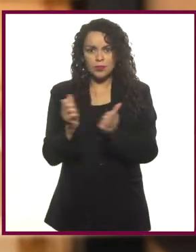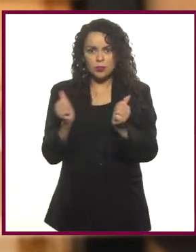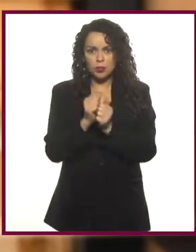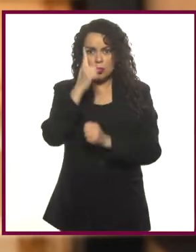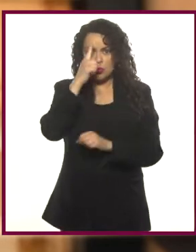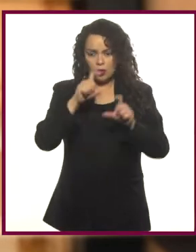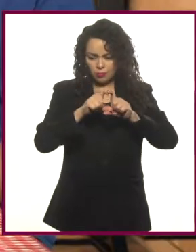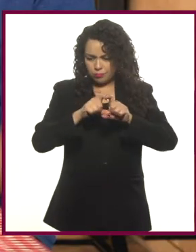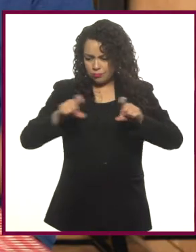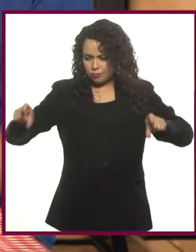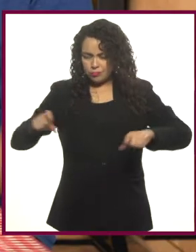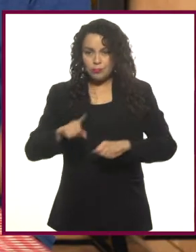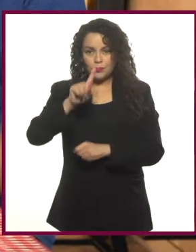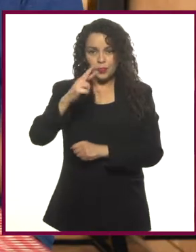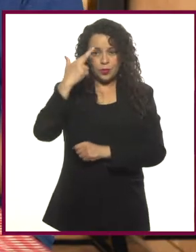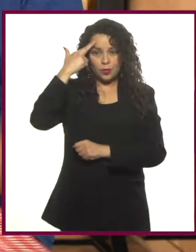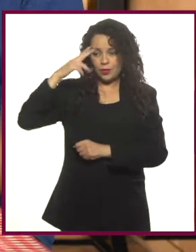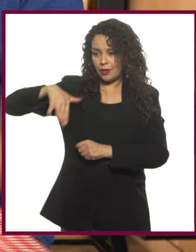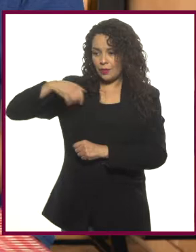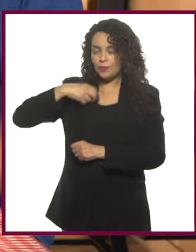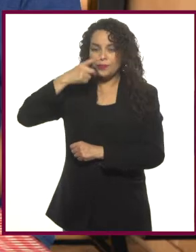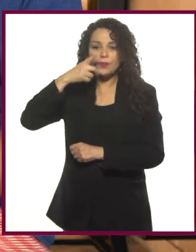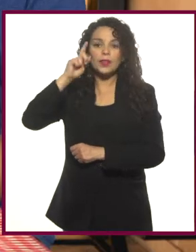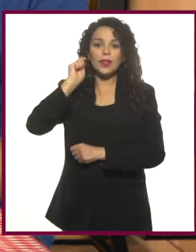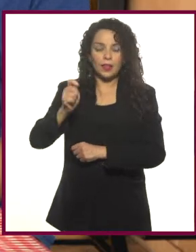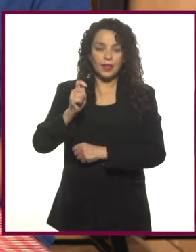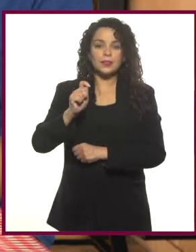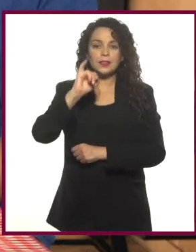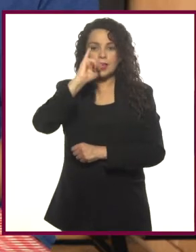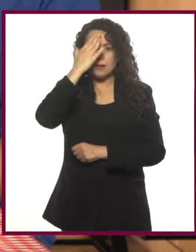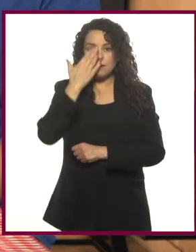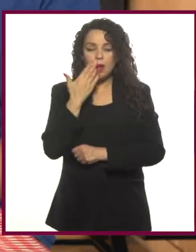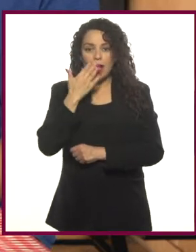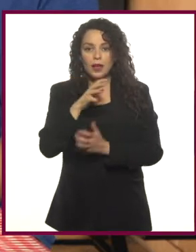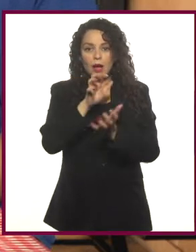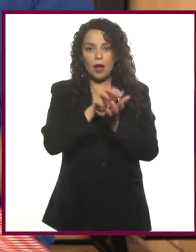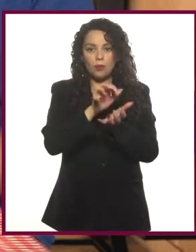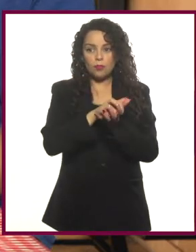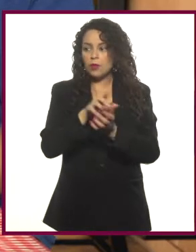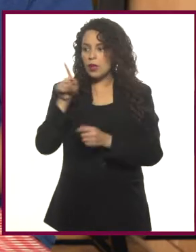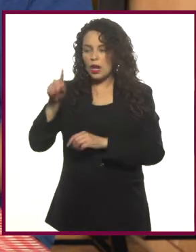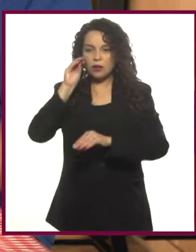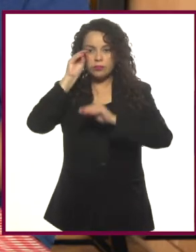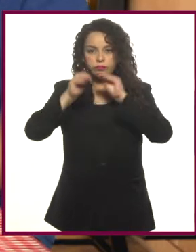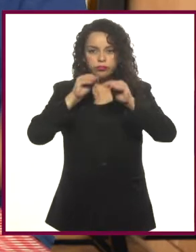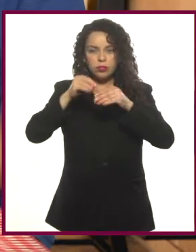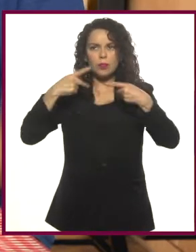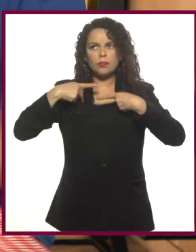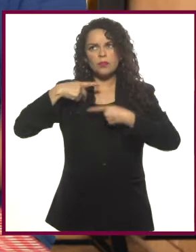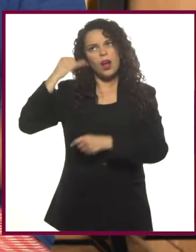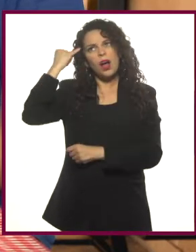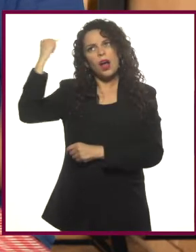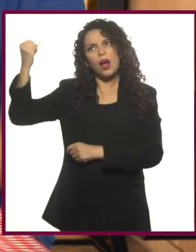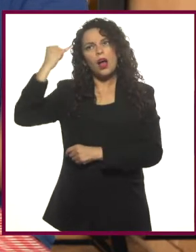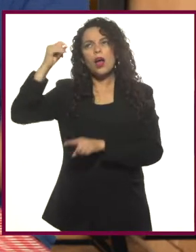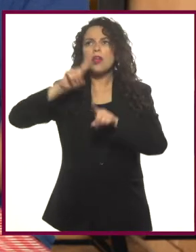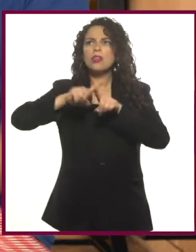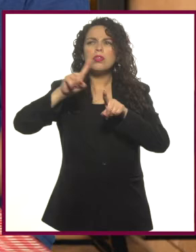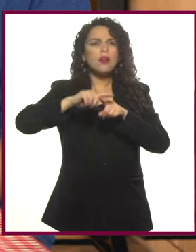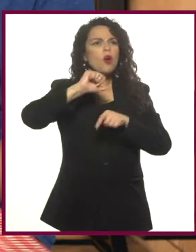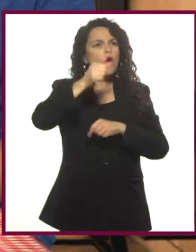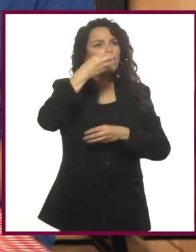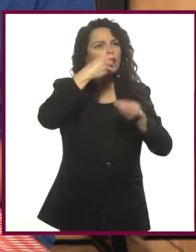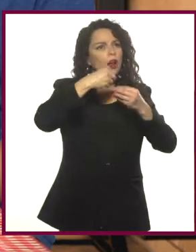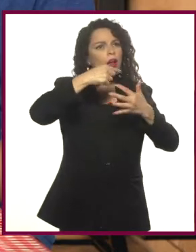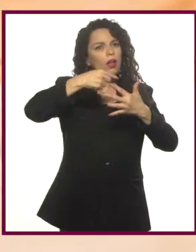una línea de texto. ¿Te acuerdas cuando hace rato dijimos que en el gráfico de la hamburguesa el espectador construye dentro de su mente el resto de